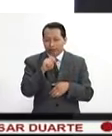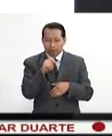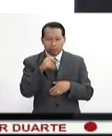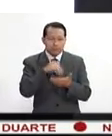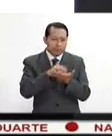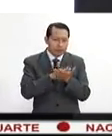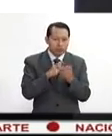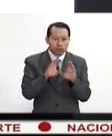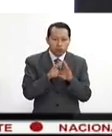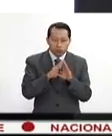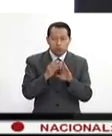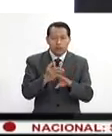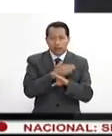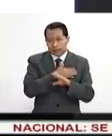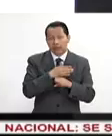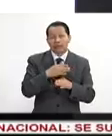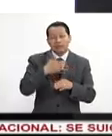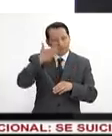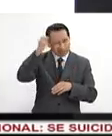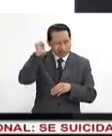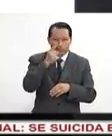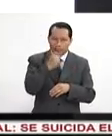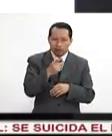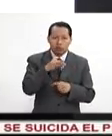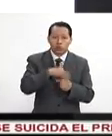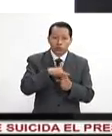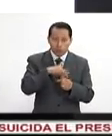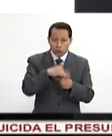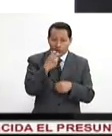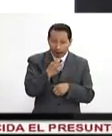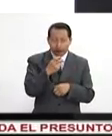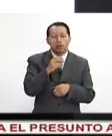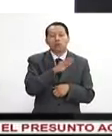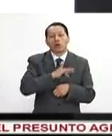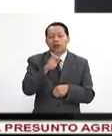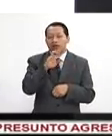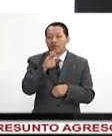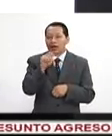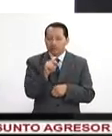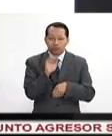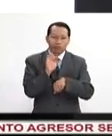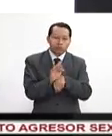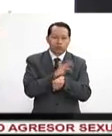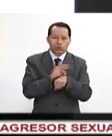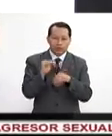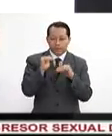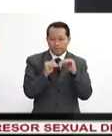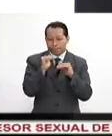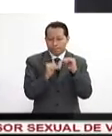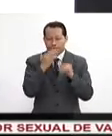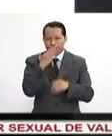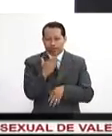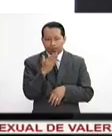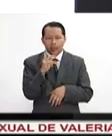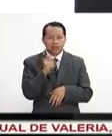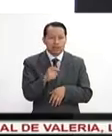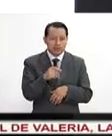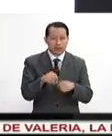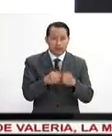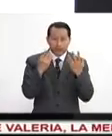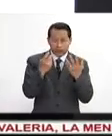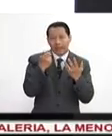esencialmente. En la campaña insistió mucho que un voto para ella era un voto por este Brexit duro, era un voto por esta estabilidad. Claramente esa estrategia